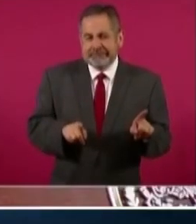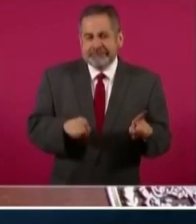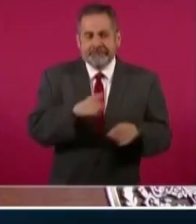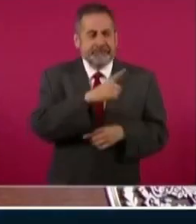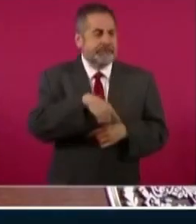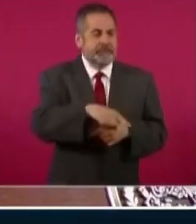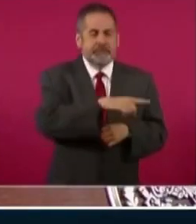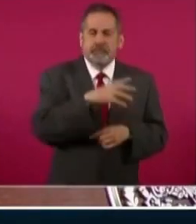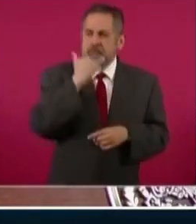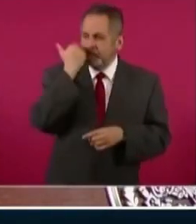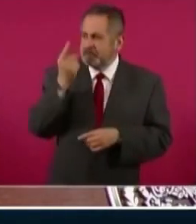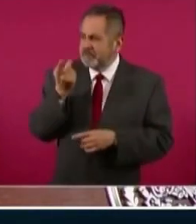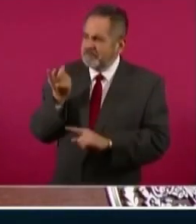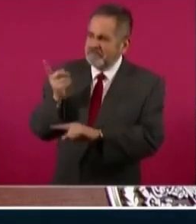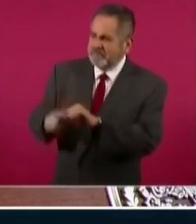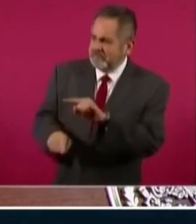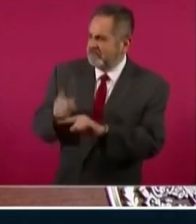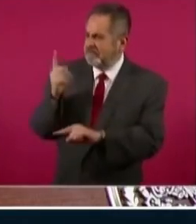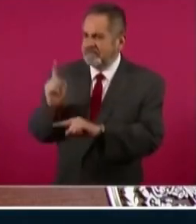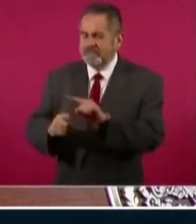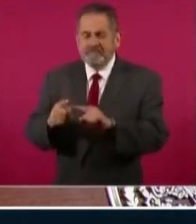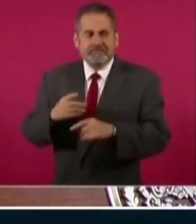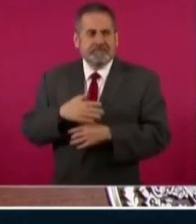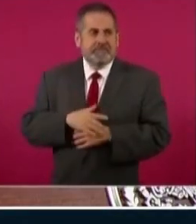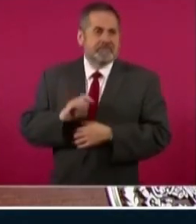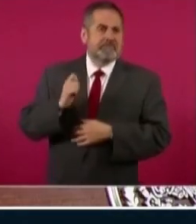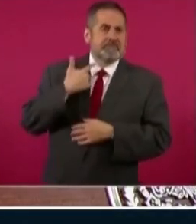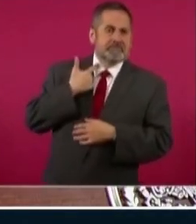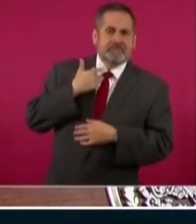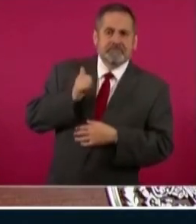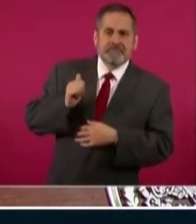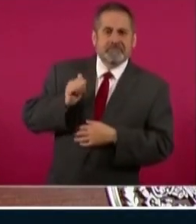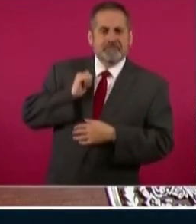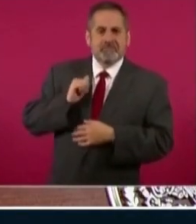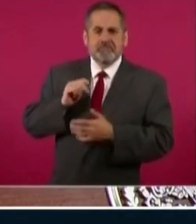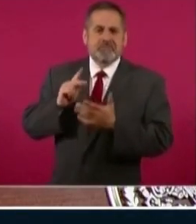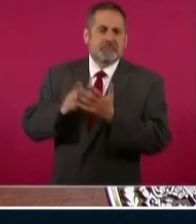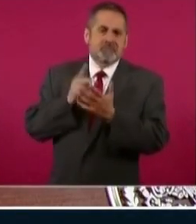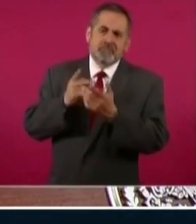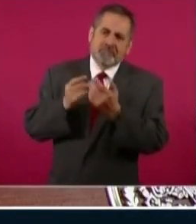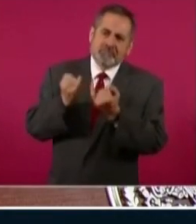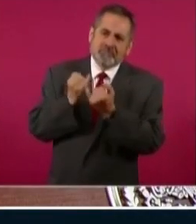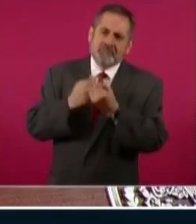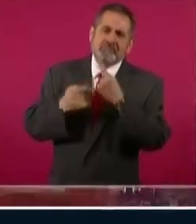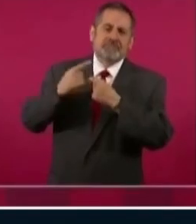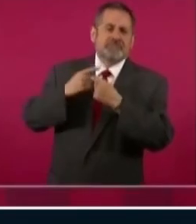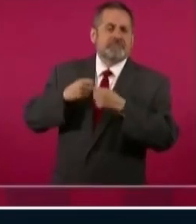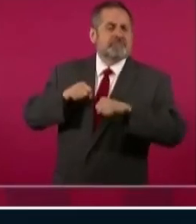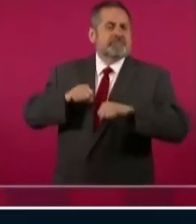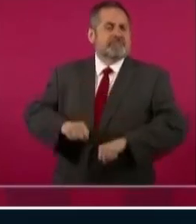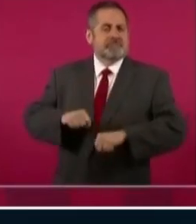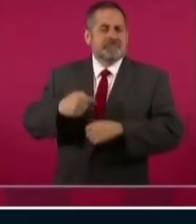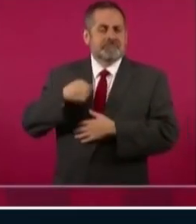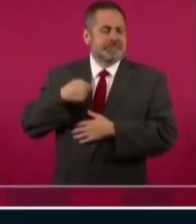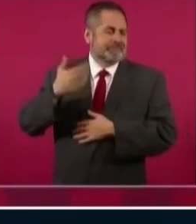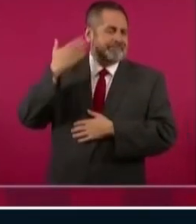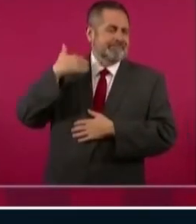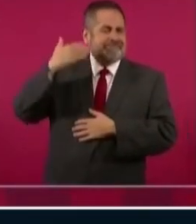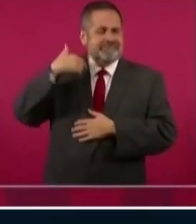especie de nacionalismo muy propio del populismo y de solidaridad